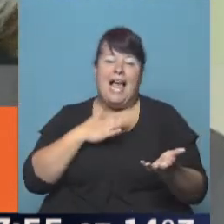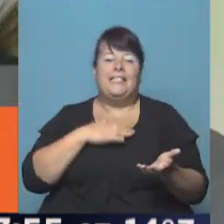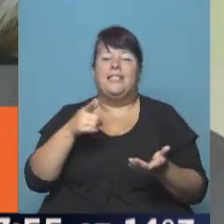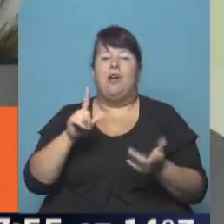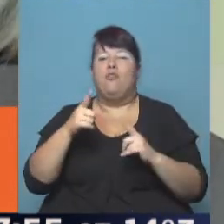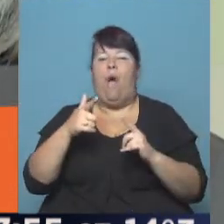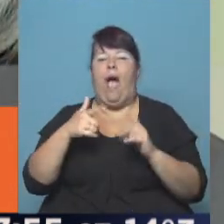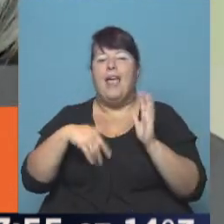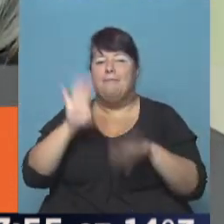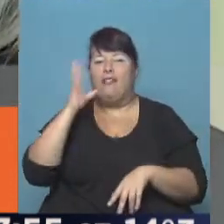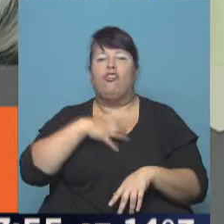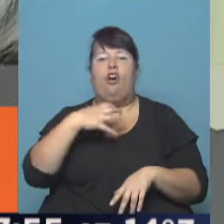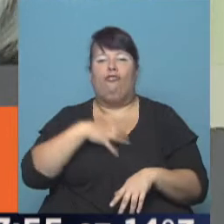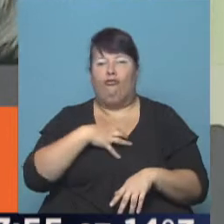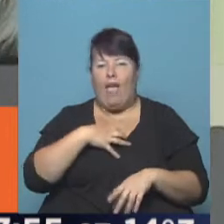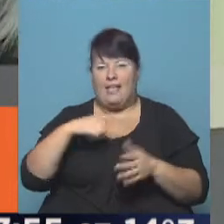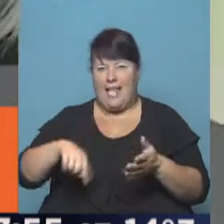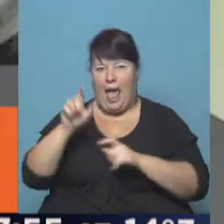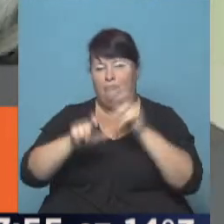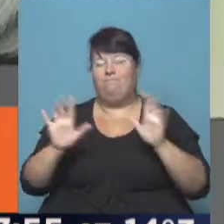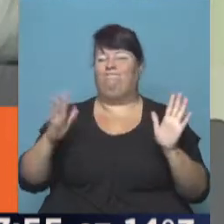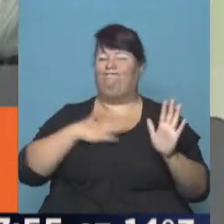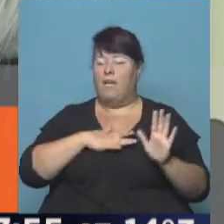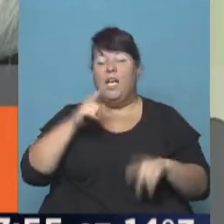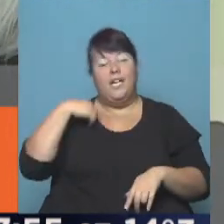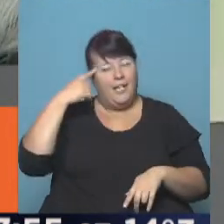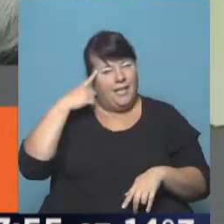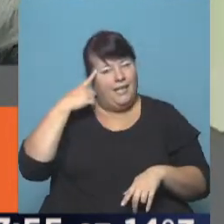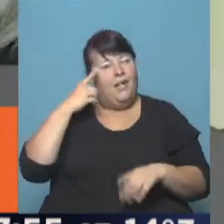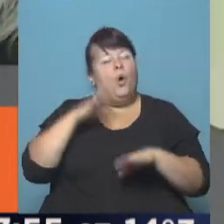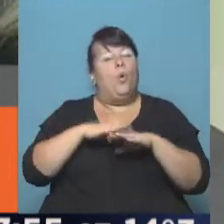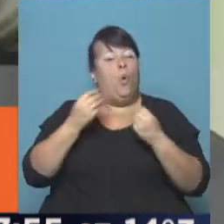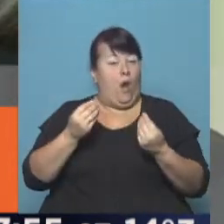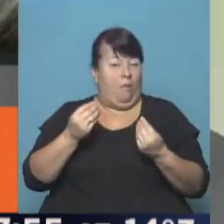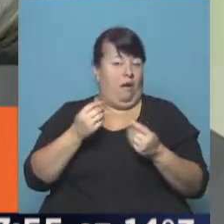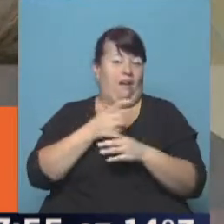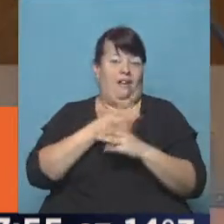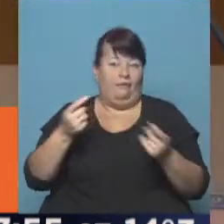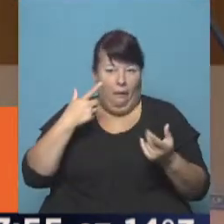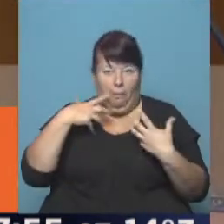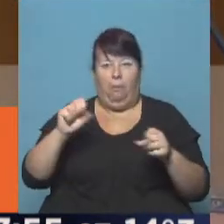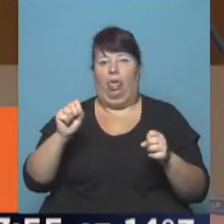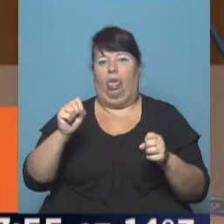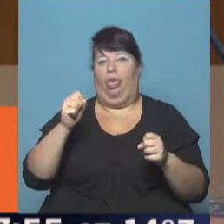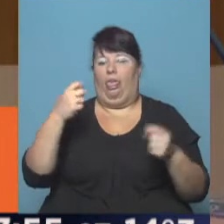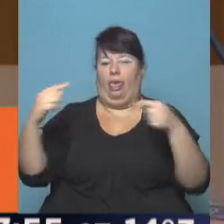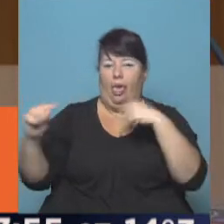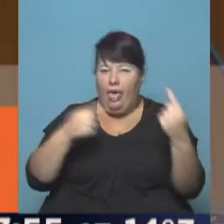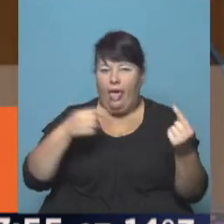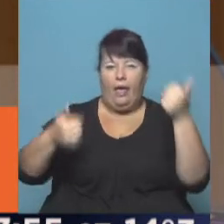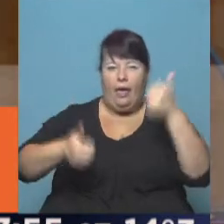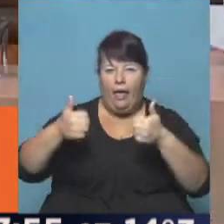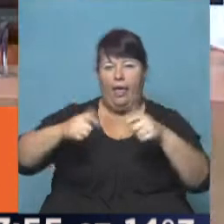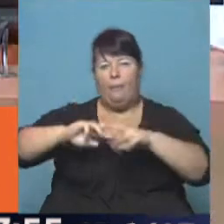la mayor confianza en la ciudadanía. Y yo creo que tiene mucho que ver con que terminamos conociendo la disputa, la pelea,